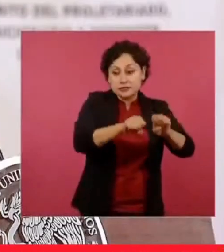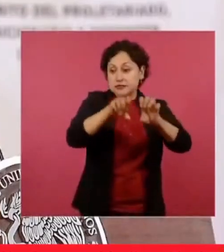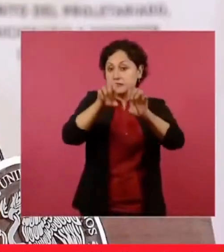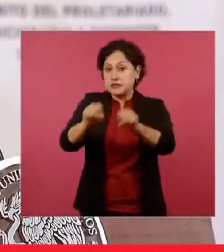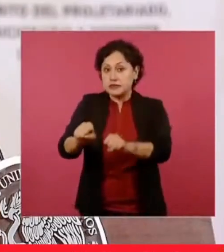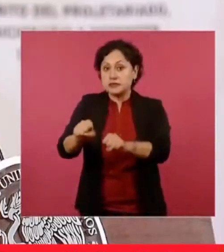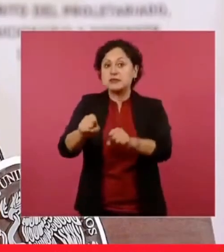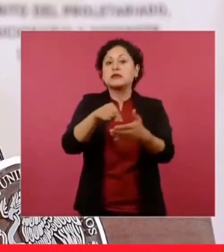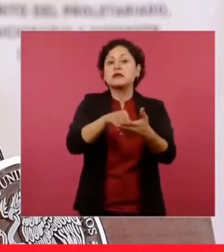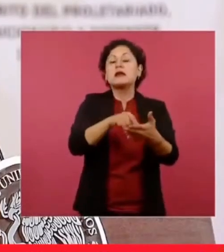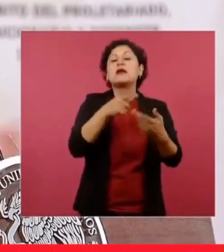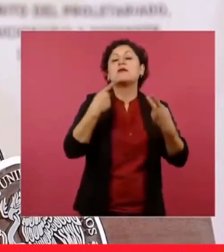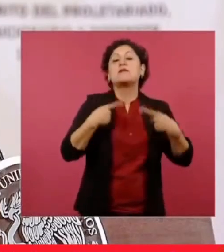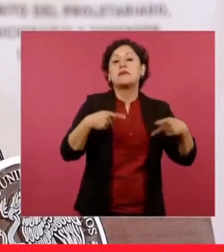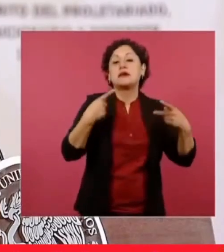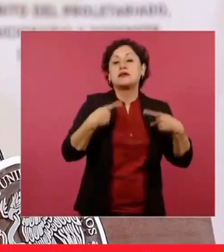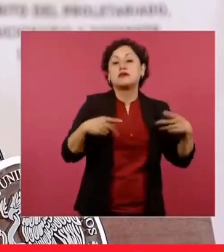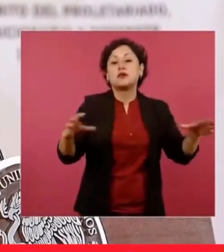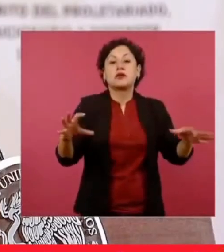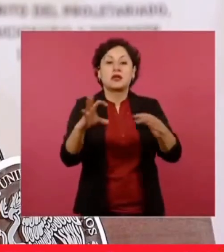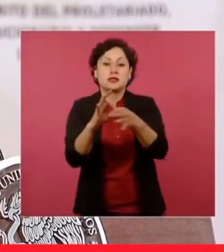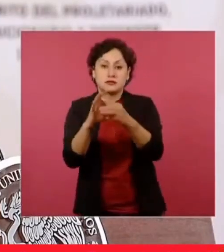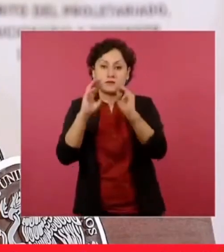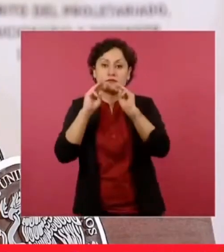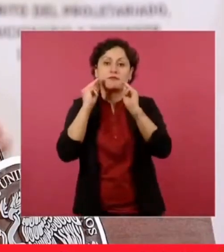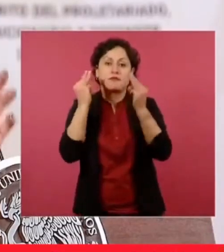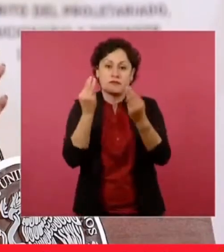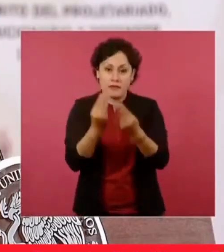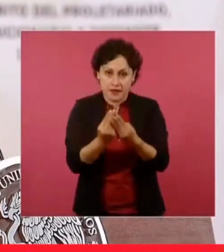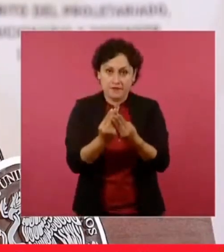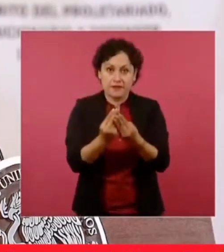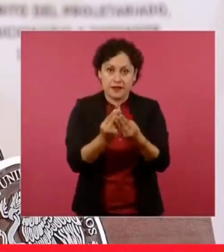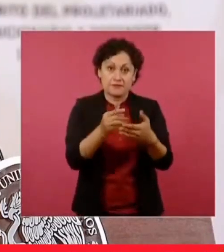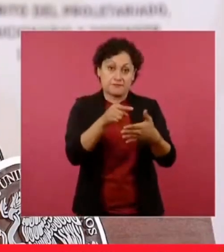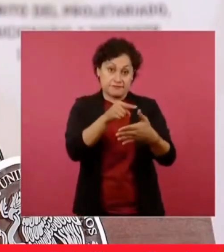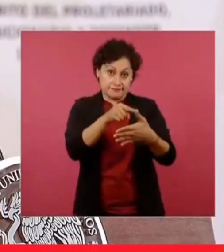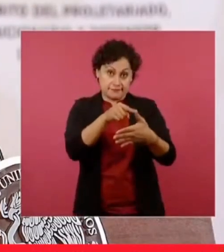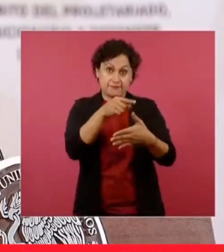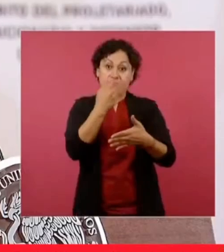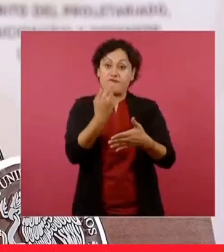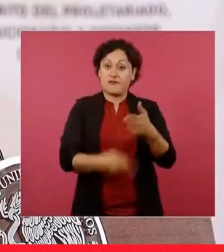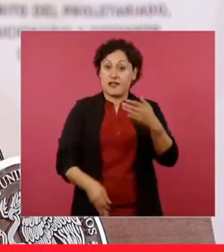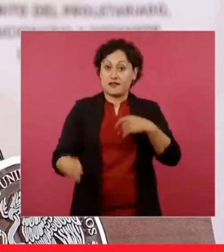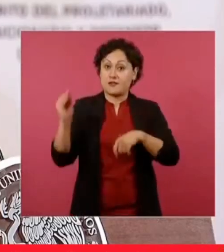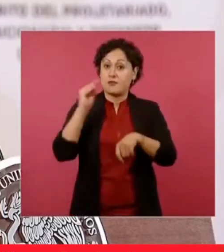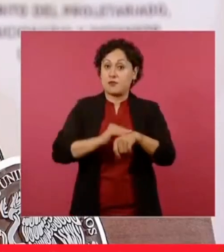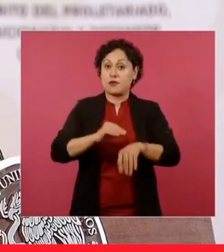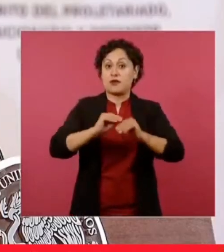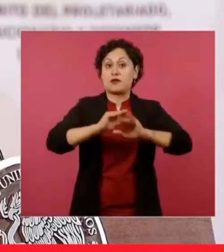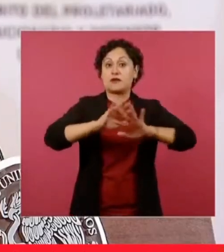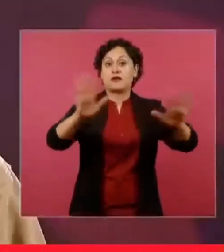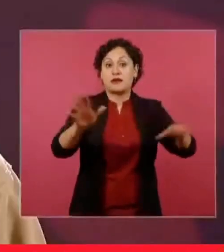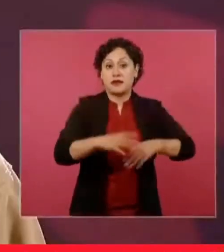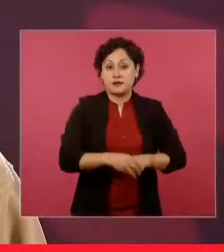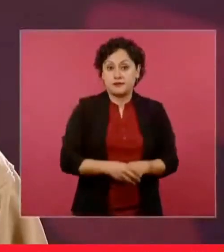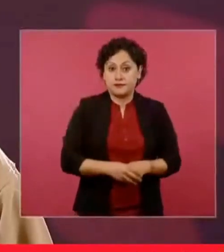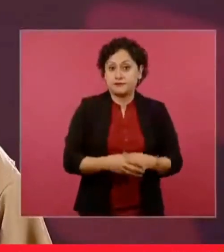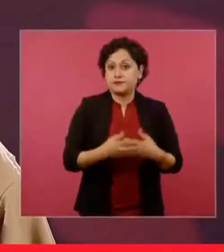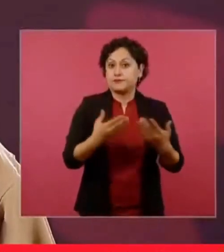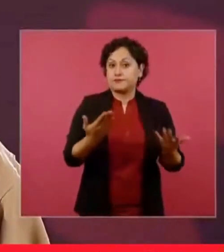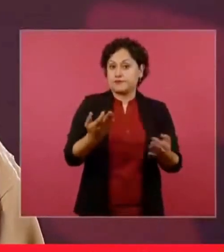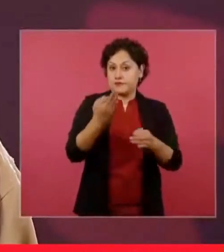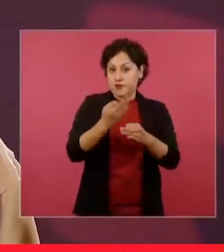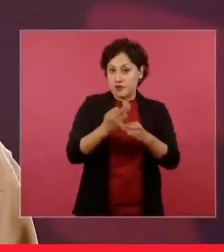detenciones de personas relacionadas con el crimen organizado. En esta administración han sido detenidos más de